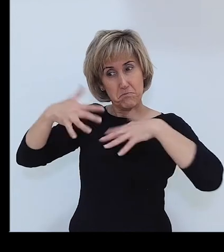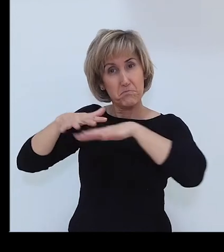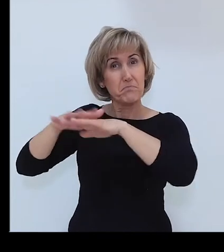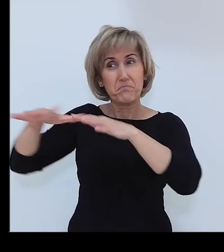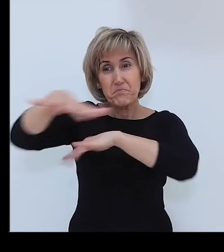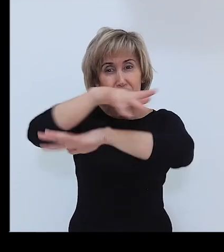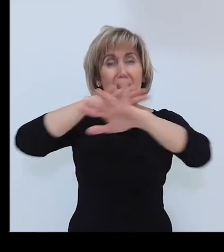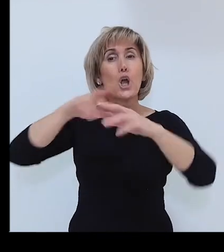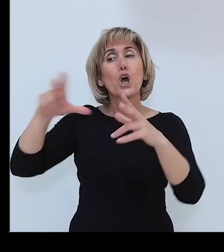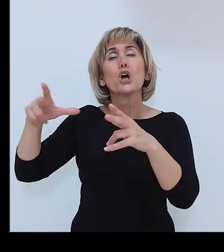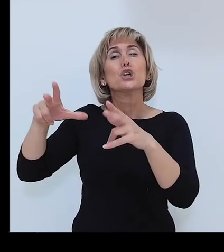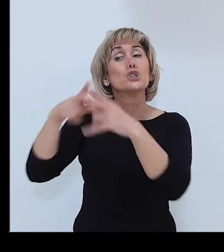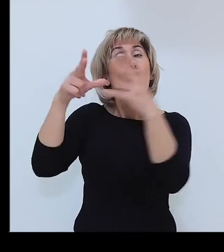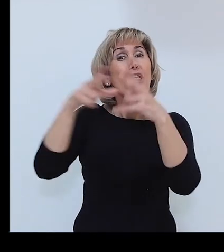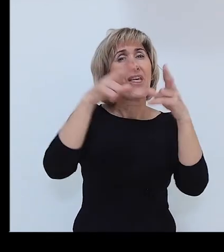de cómo